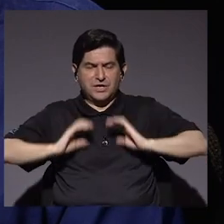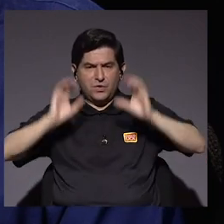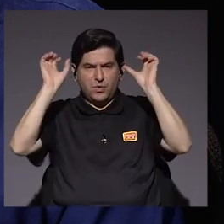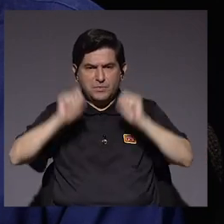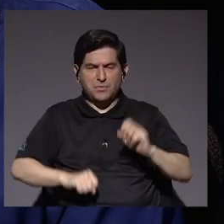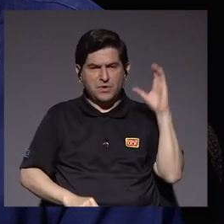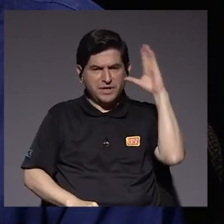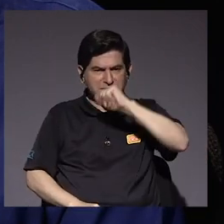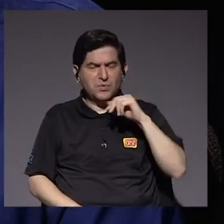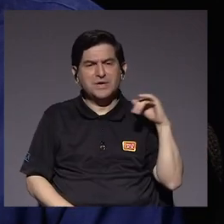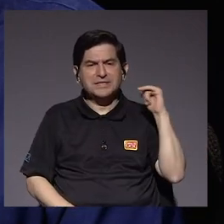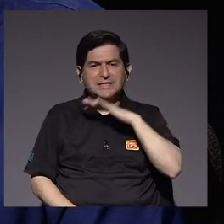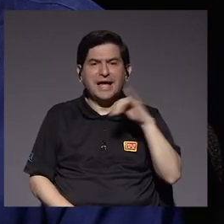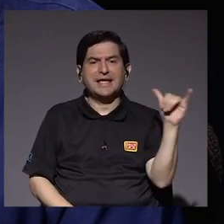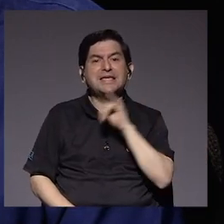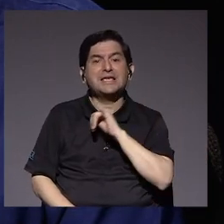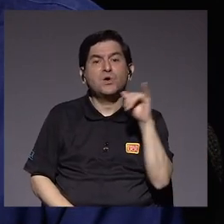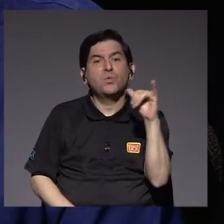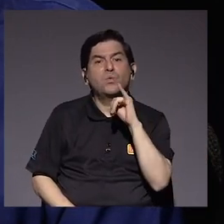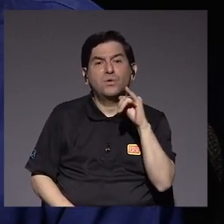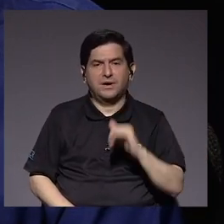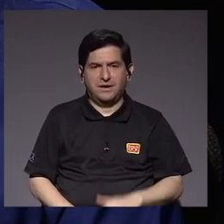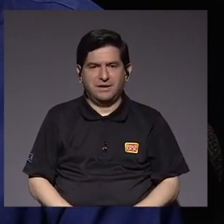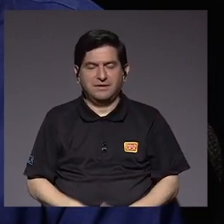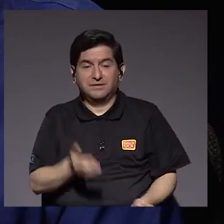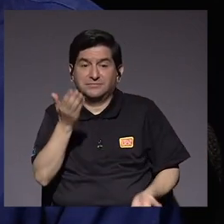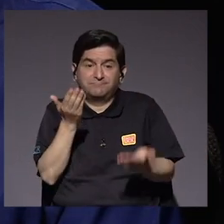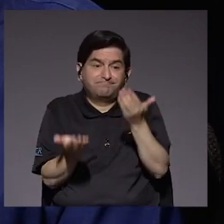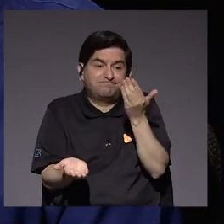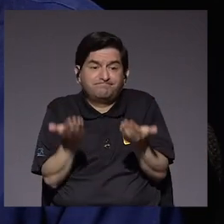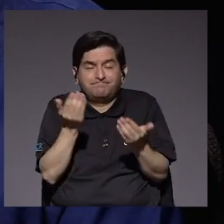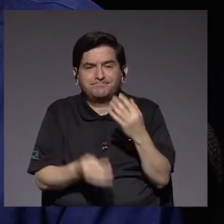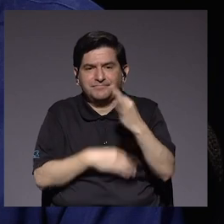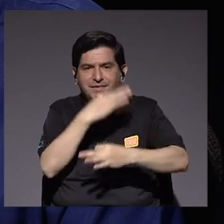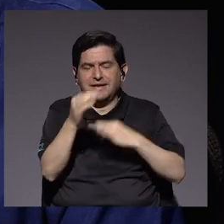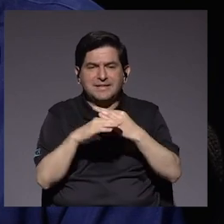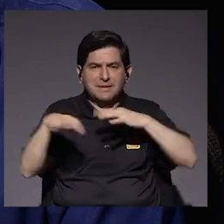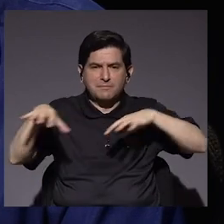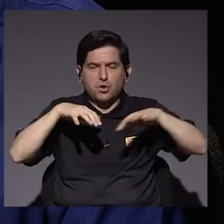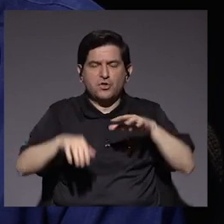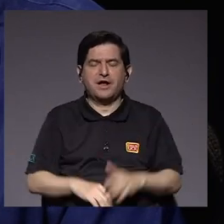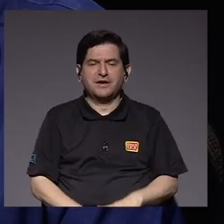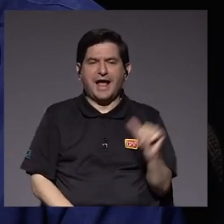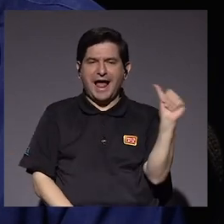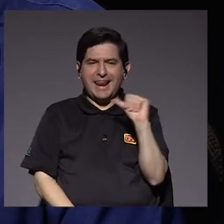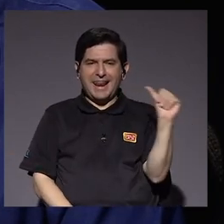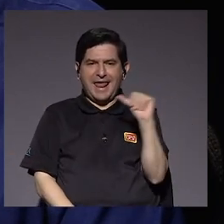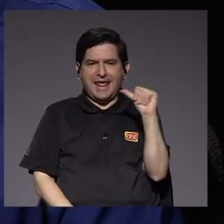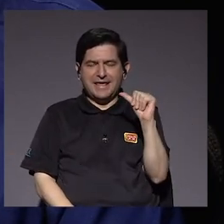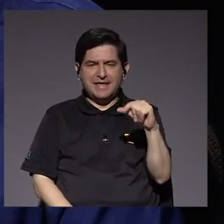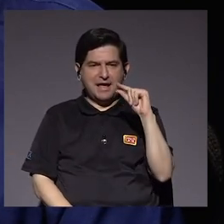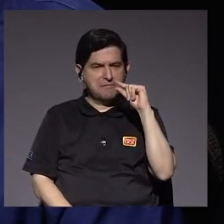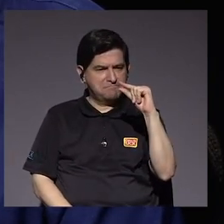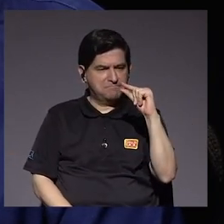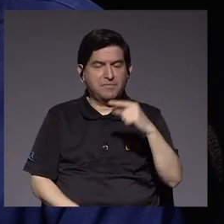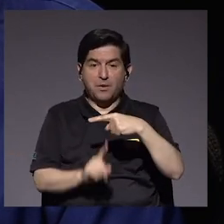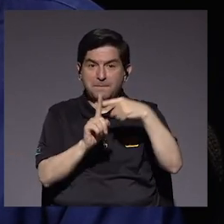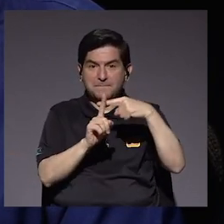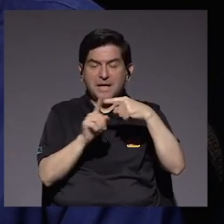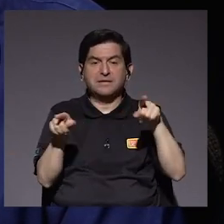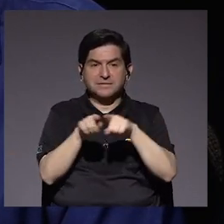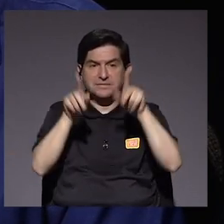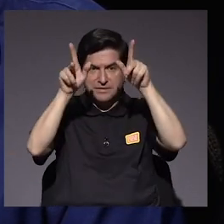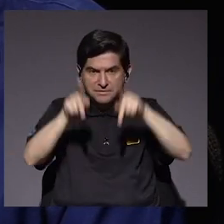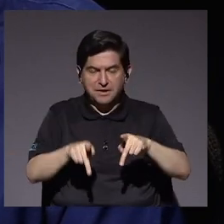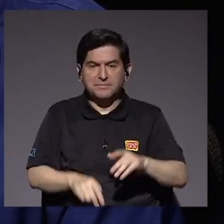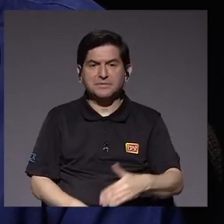puede reconocerlos como extraños también. Entonces puede producir algunas reacciones alérgicas moderadas que